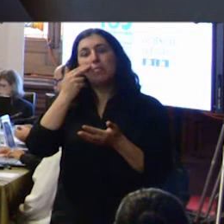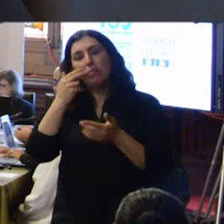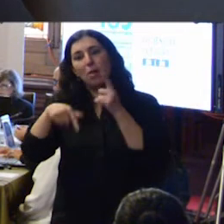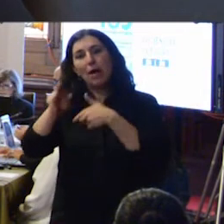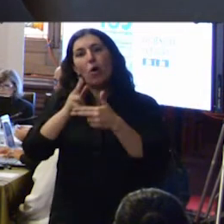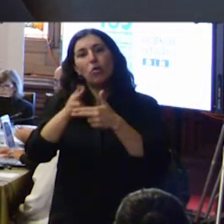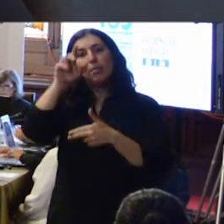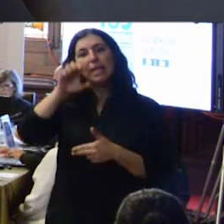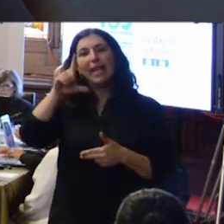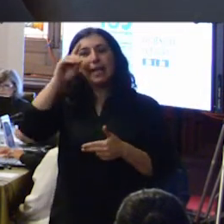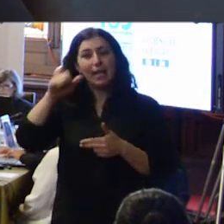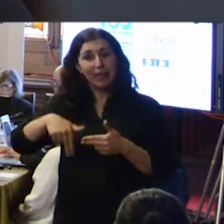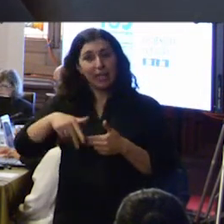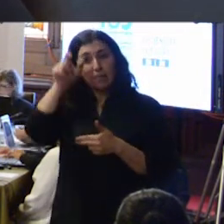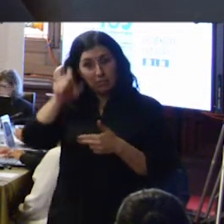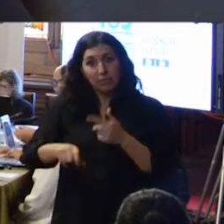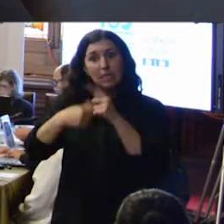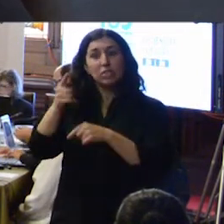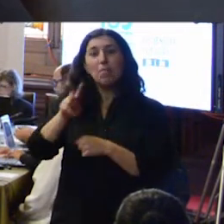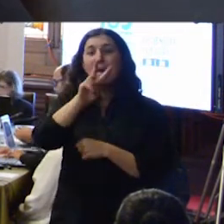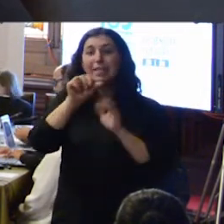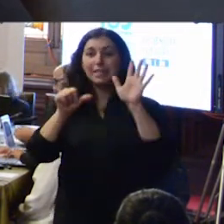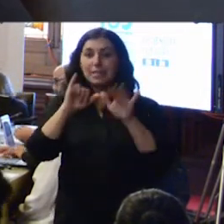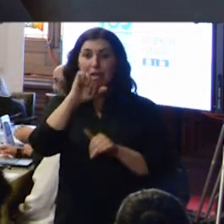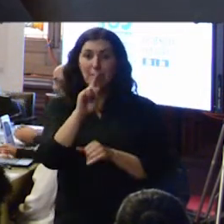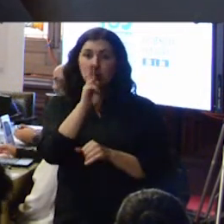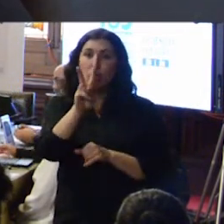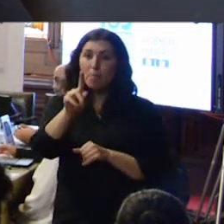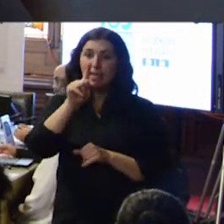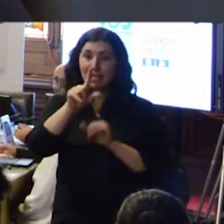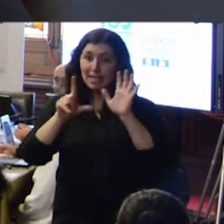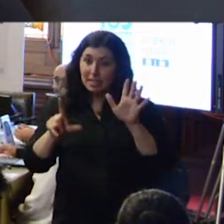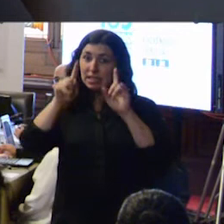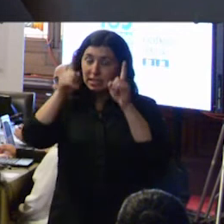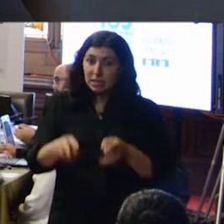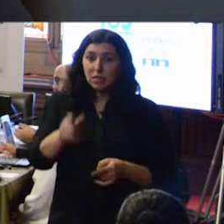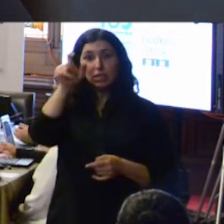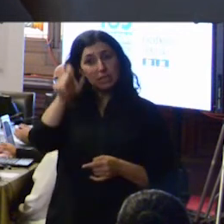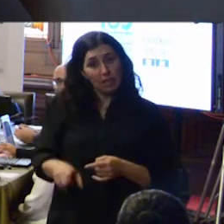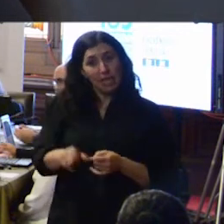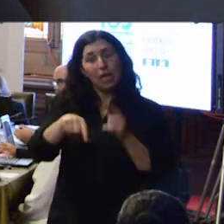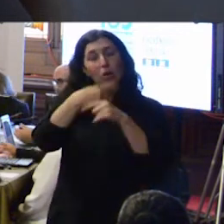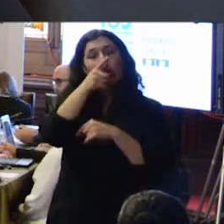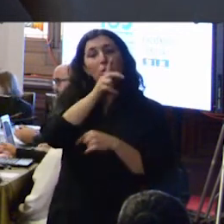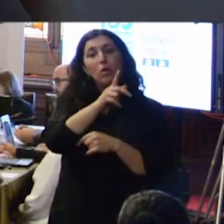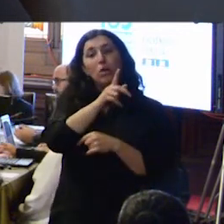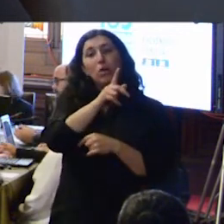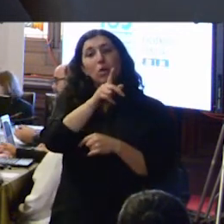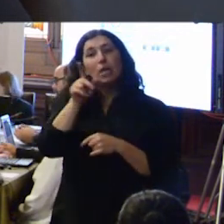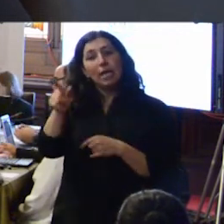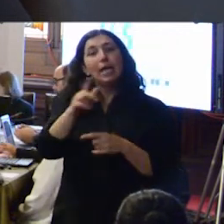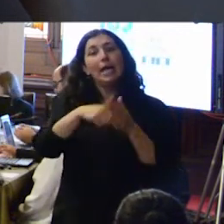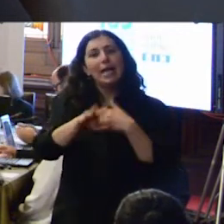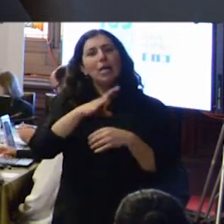Él fue detenido el 26 de mayo del 2017. Tucker es un poblador de Pedro González, es una de